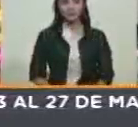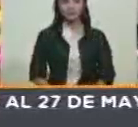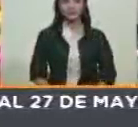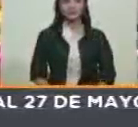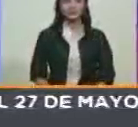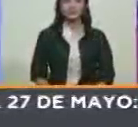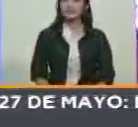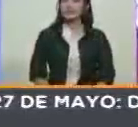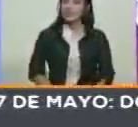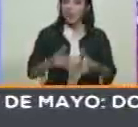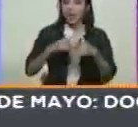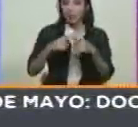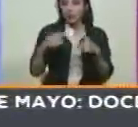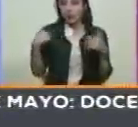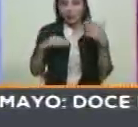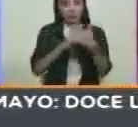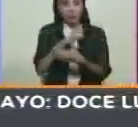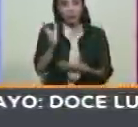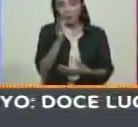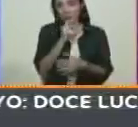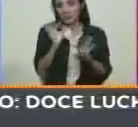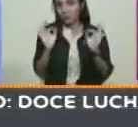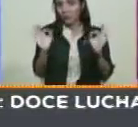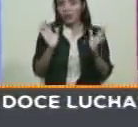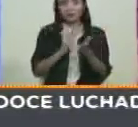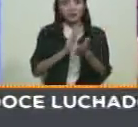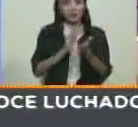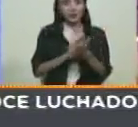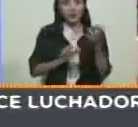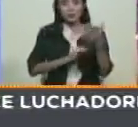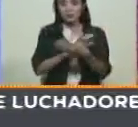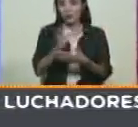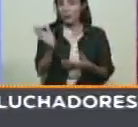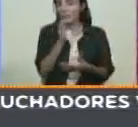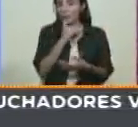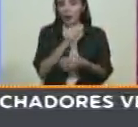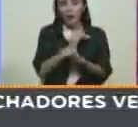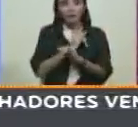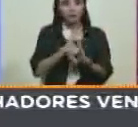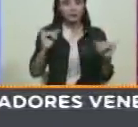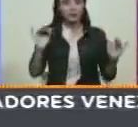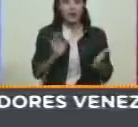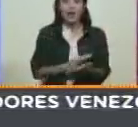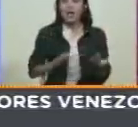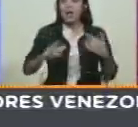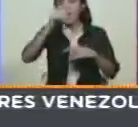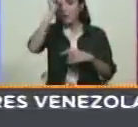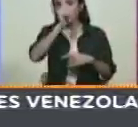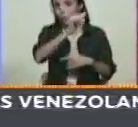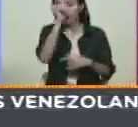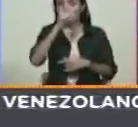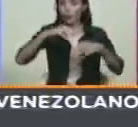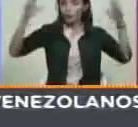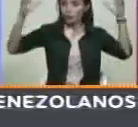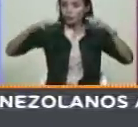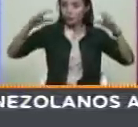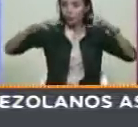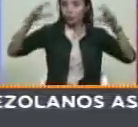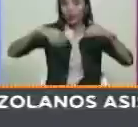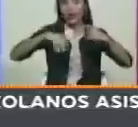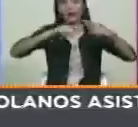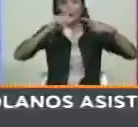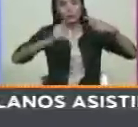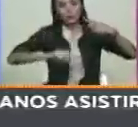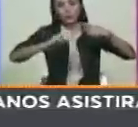entonces no hay problemas el domingo 20 de mayo llueva truene o relampagueé